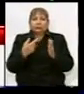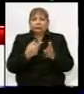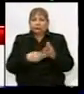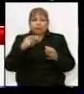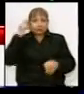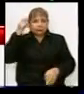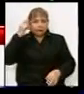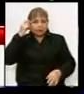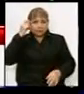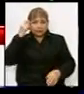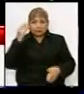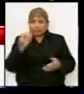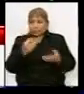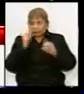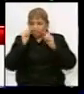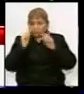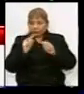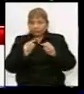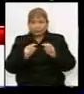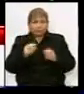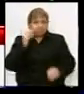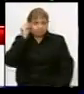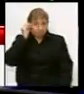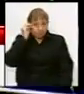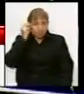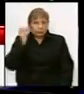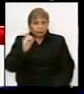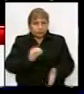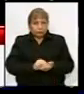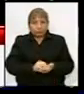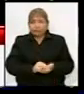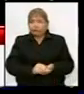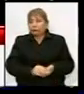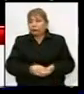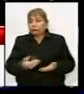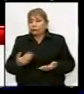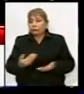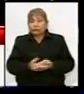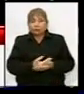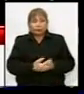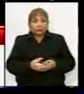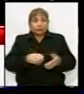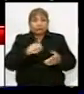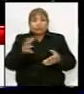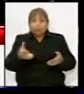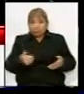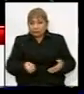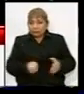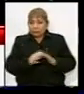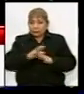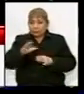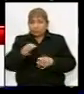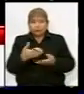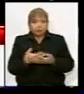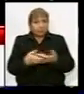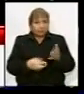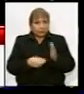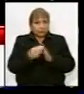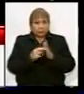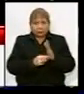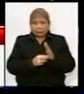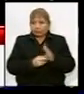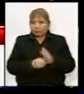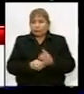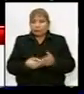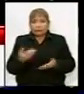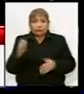política desde una óptica mucho más pensante o un debate amplio plural y sobre